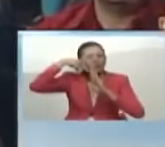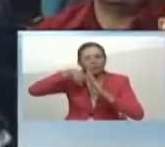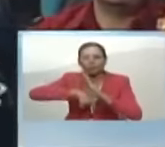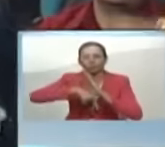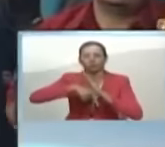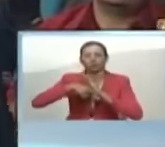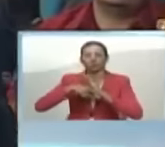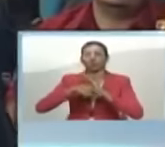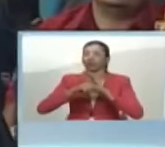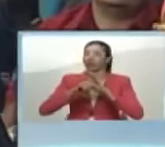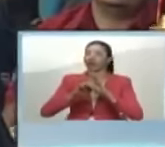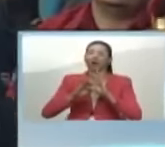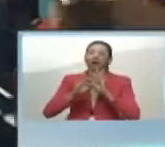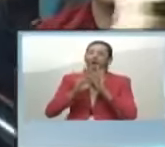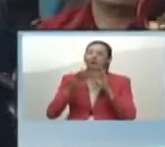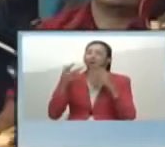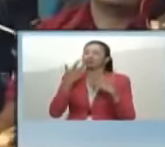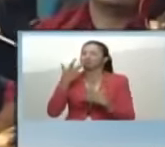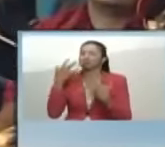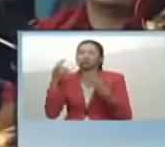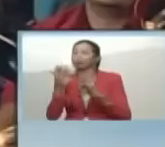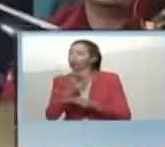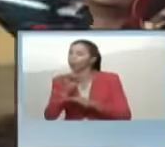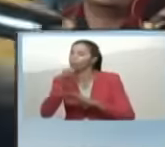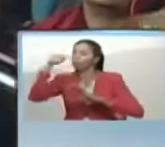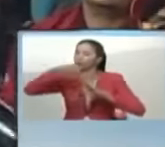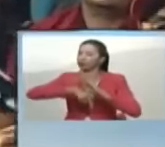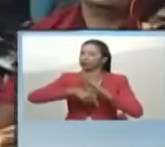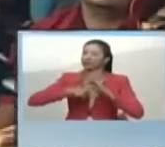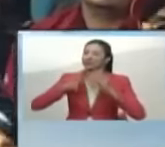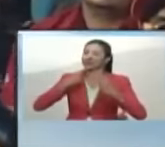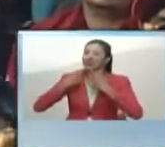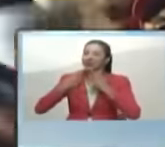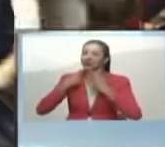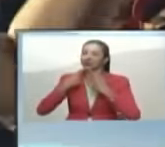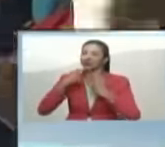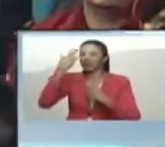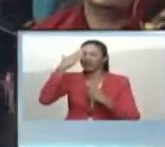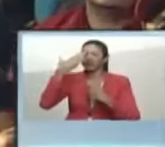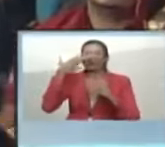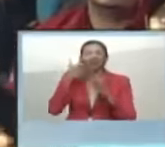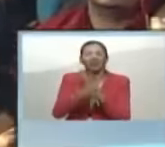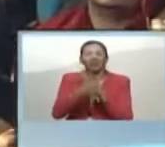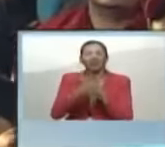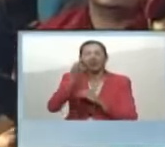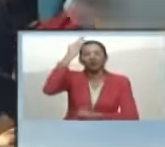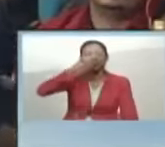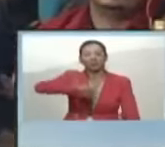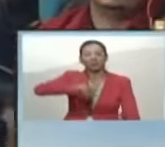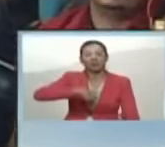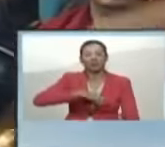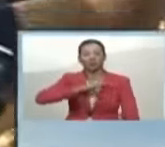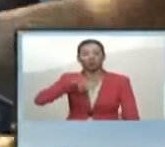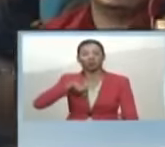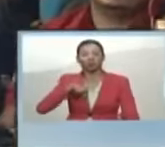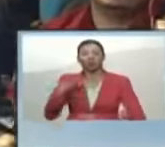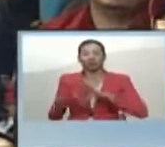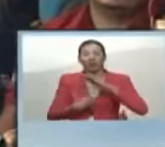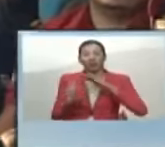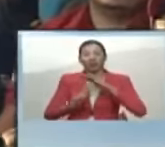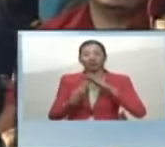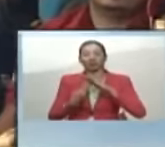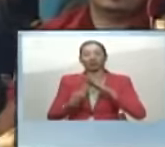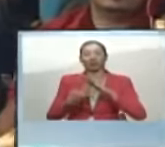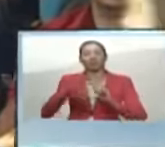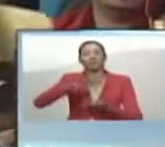no de forma, de fondo, definir nosotros colectivamente qué es el Consejo Presidencial, pero definirlo nosotros colectivamente desde la base, desde la